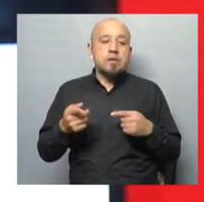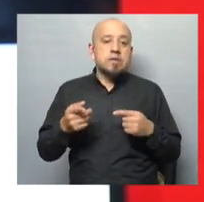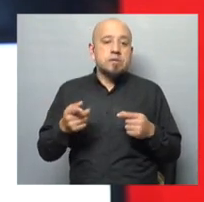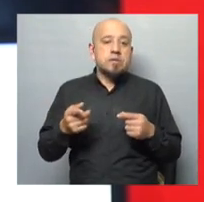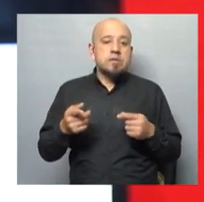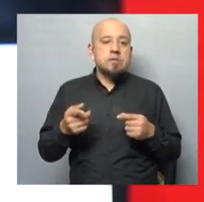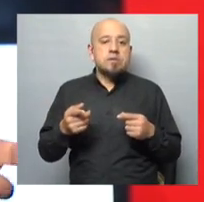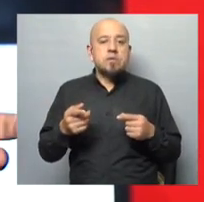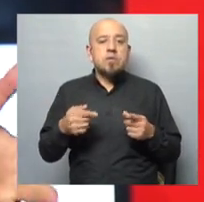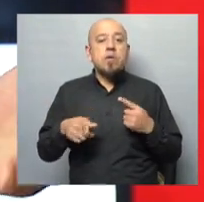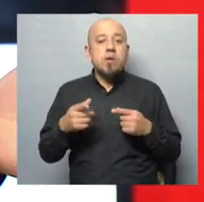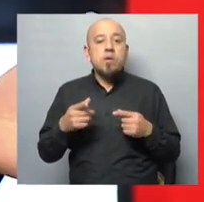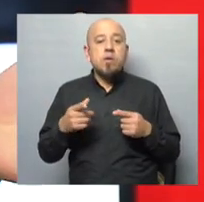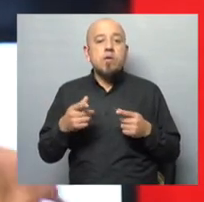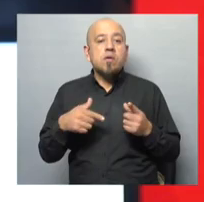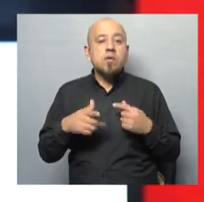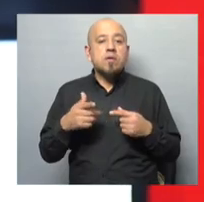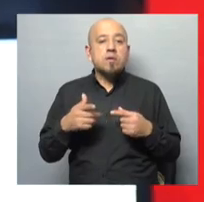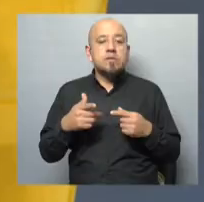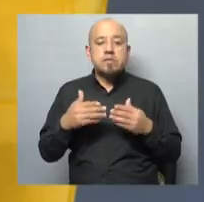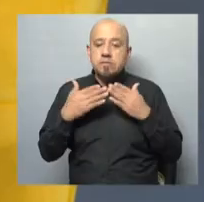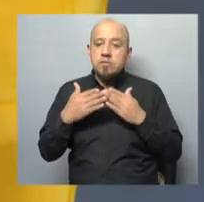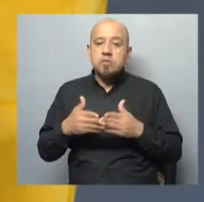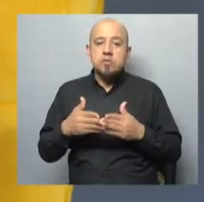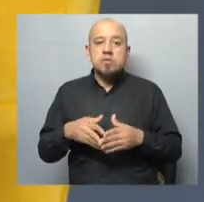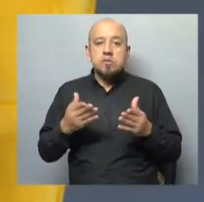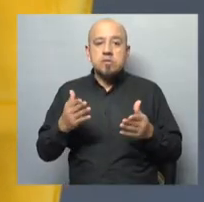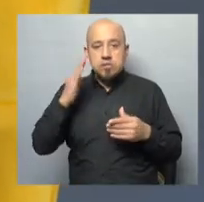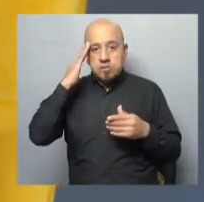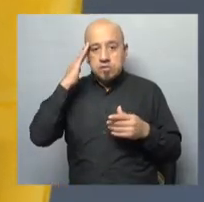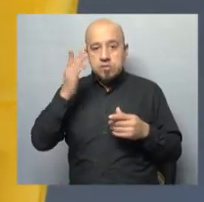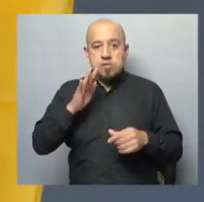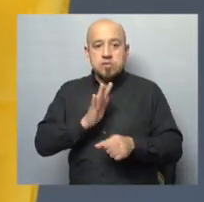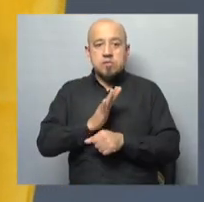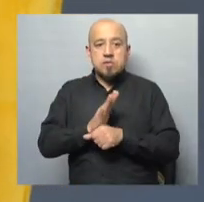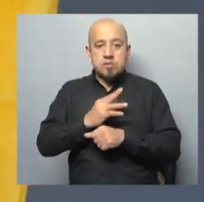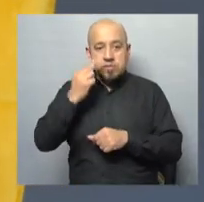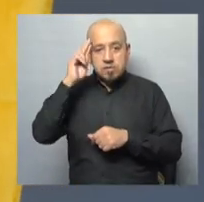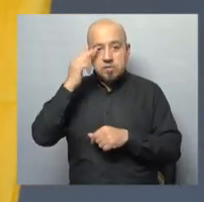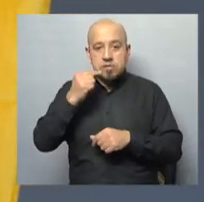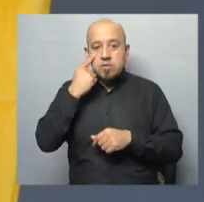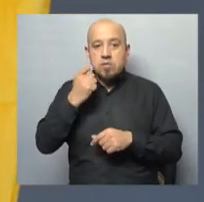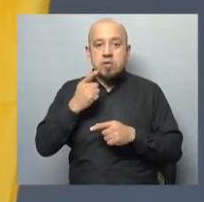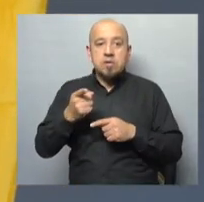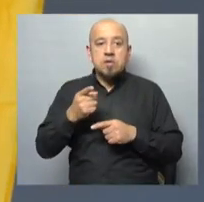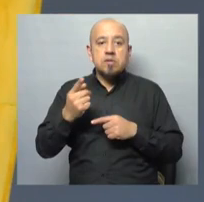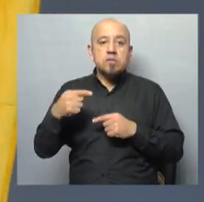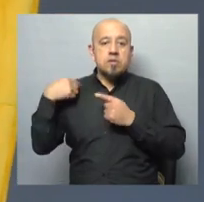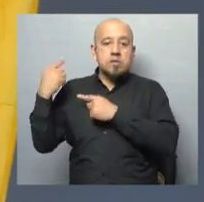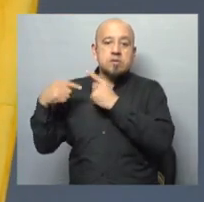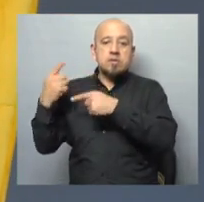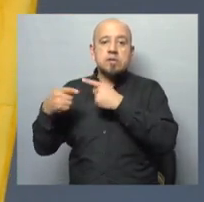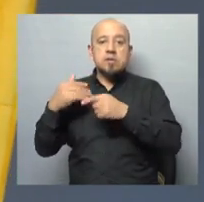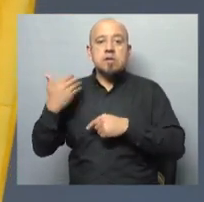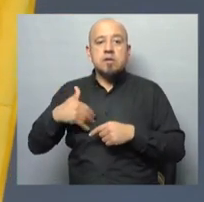pase y yo me pregunto si gente que no sepa que son actores uruguayos se da cuenta por ejemplo una serie argentina y